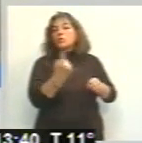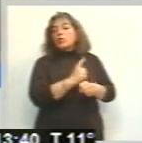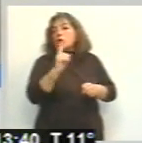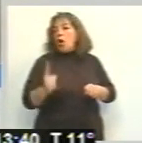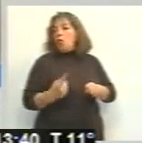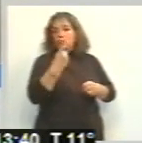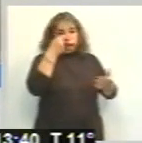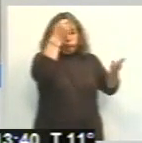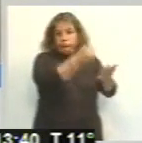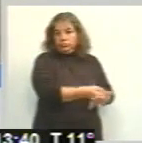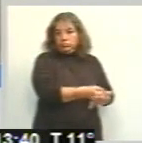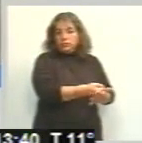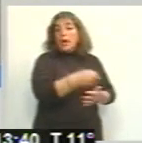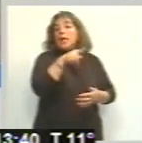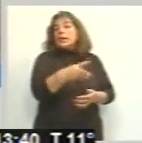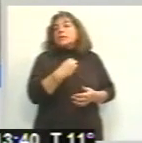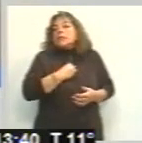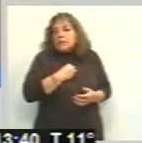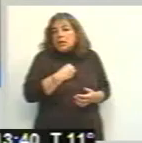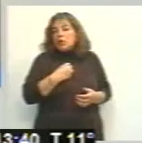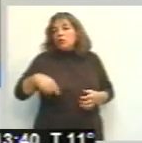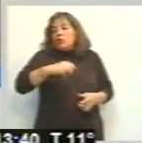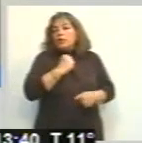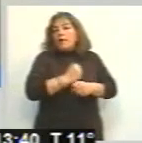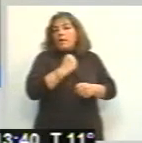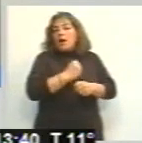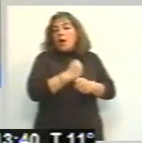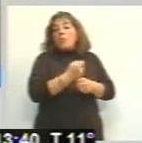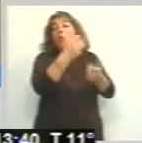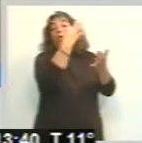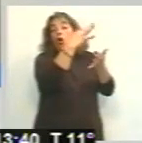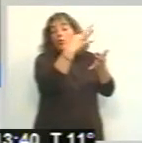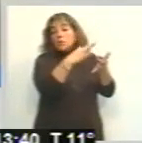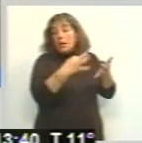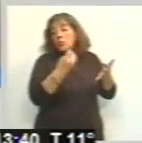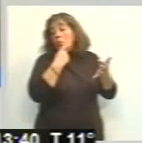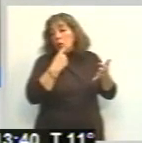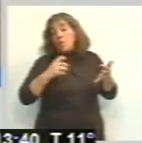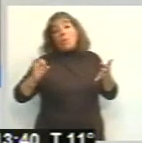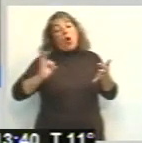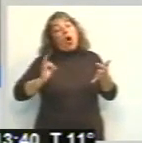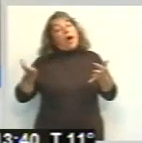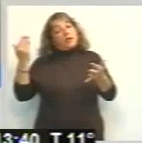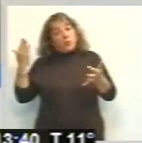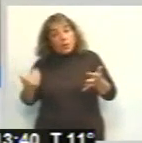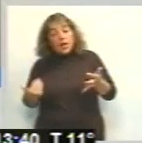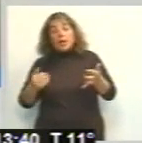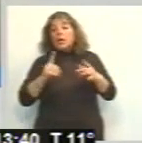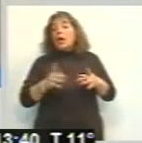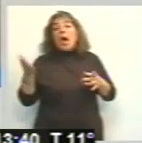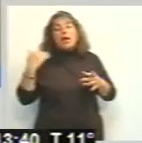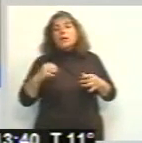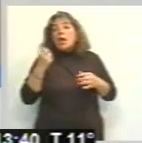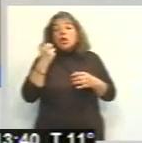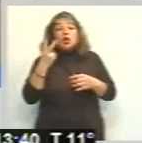vez. En este sentido, trabajamos incorporando un concepto como la antigüedad, que había sido congelado en el